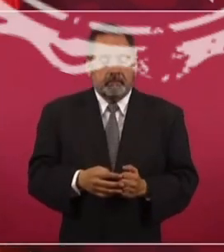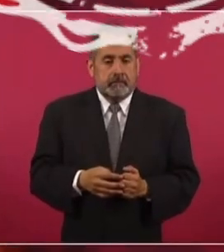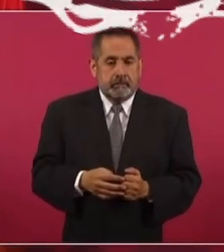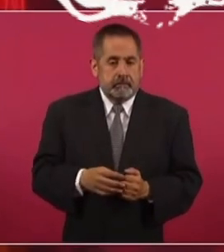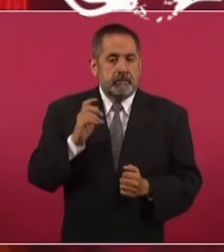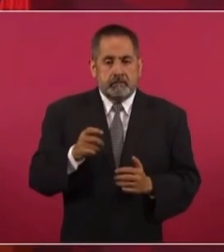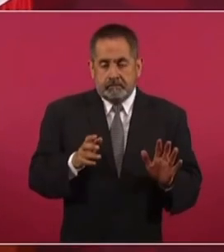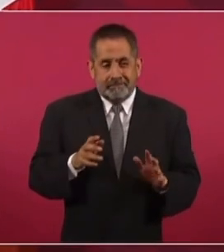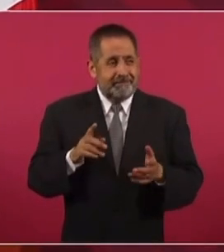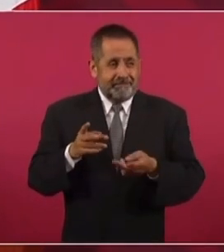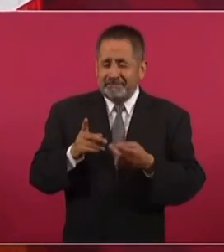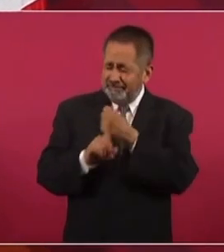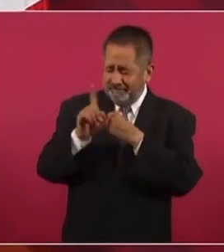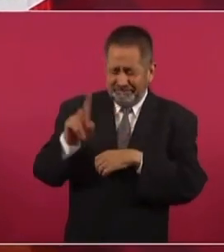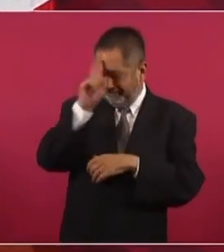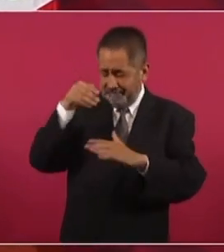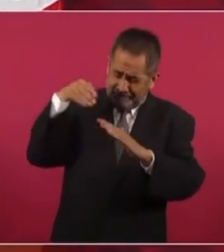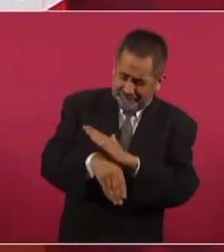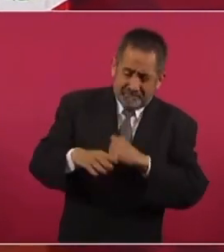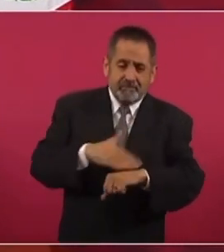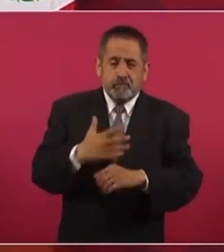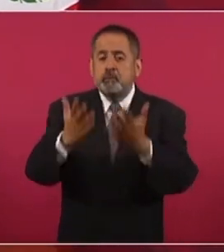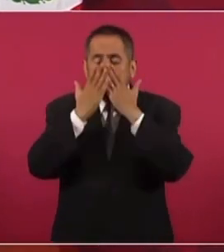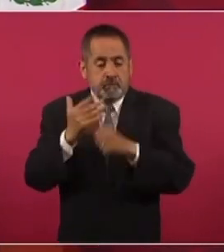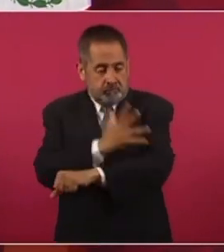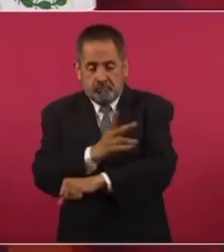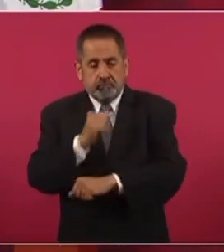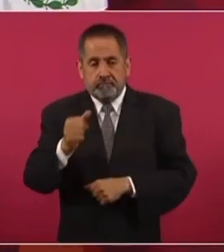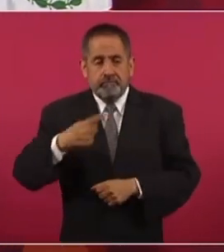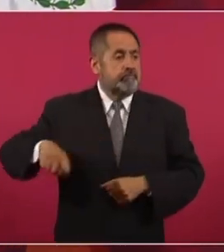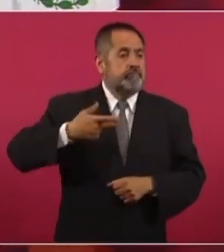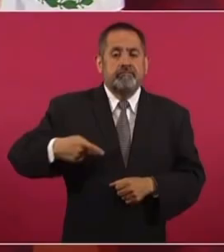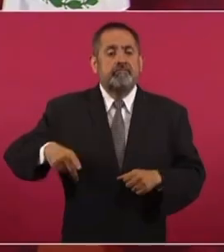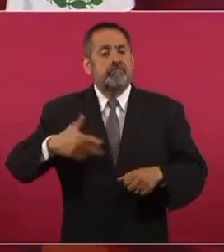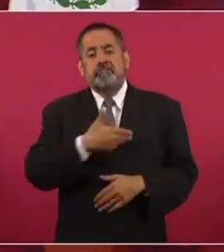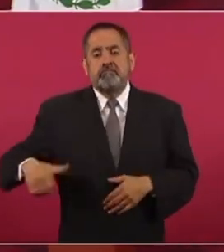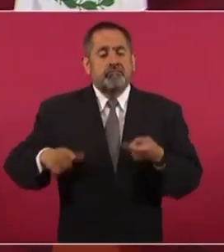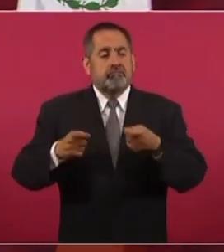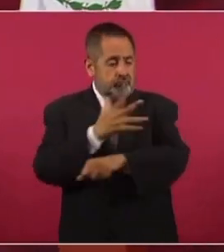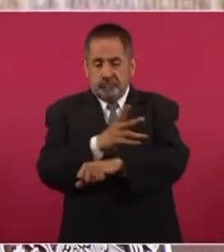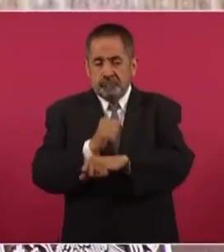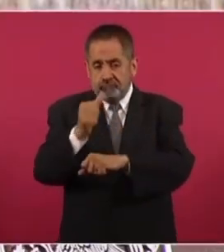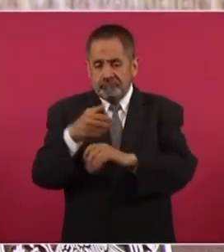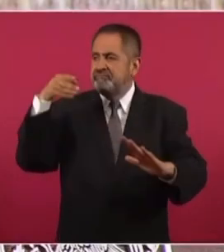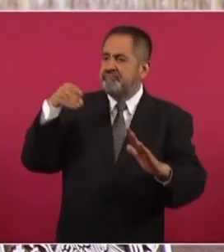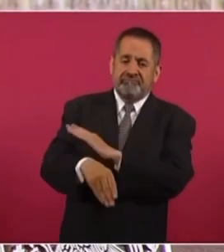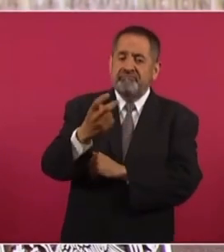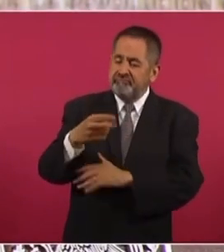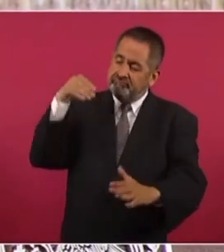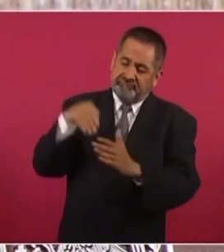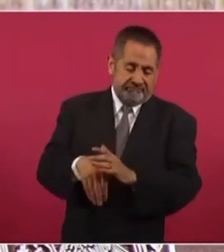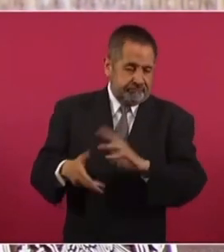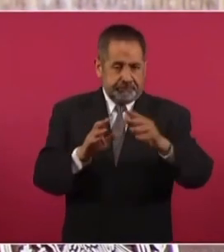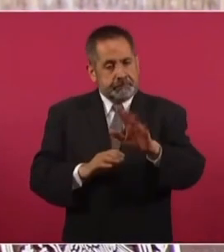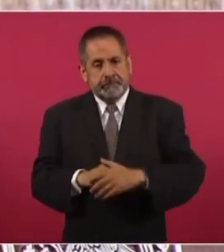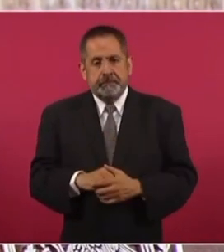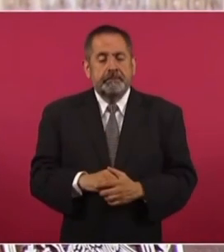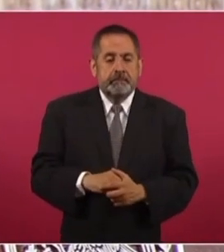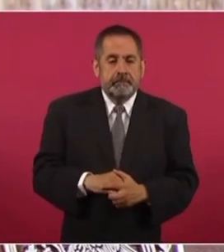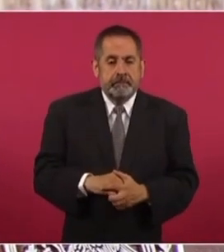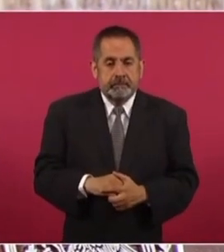nada ha dañado más a méxico que la deshonestidad de los gobernantes eso es lo que harán al traste con todo bueno